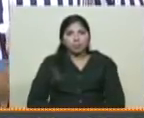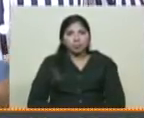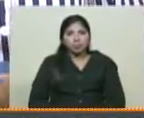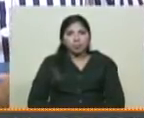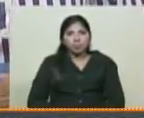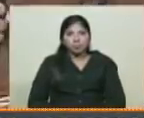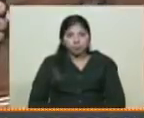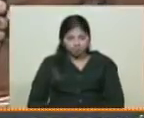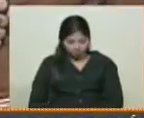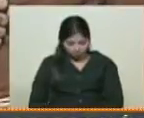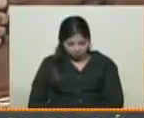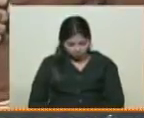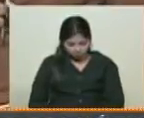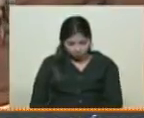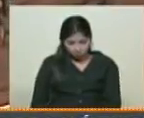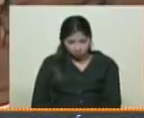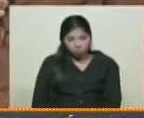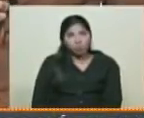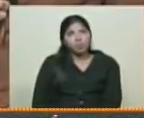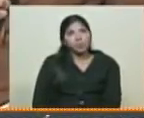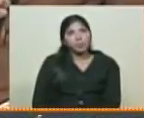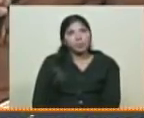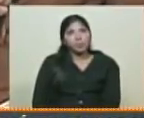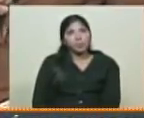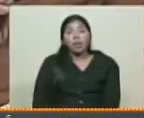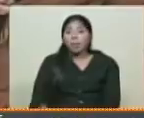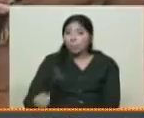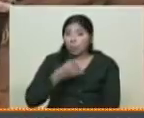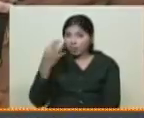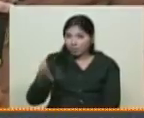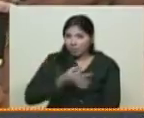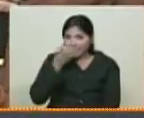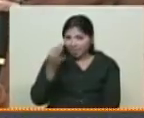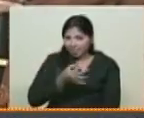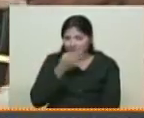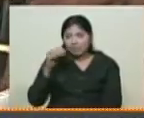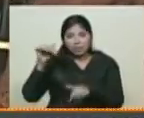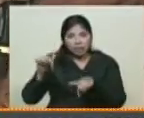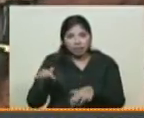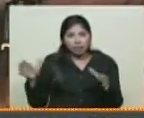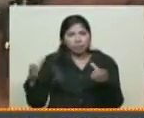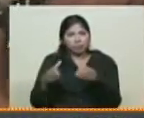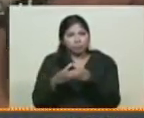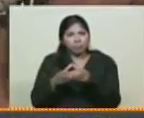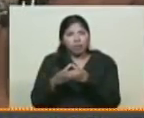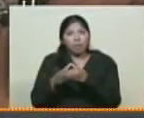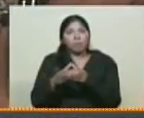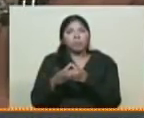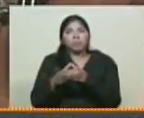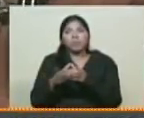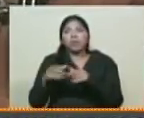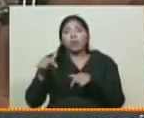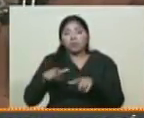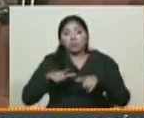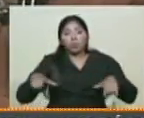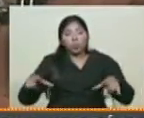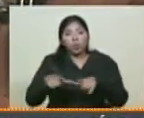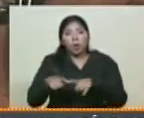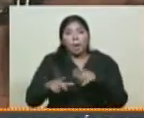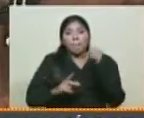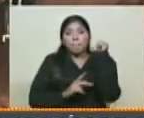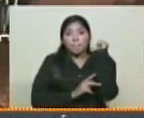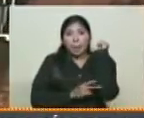¿Y este? Sí, buenas tardes. Nosotros nos encontramos aquí en el Parque Hugo Chávez y es que la